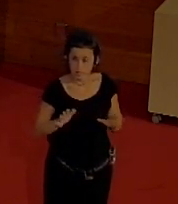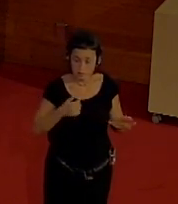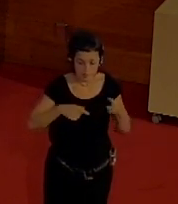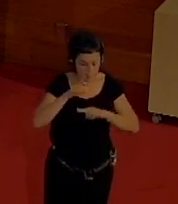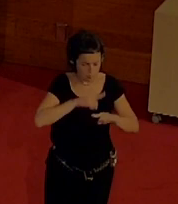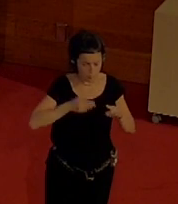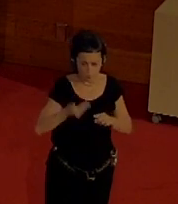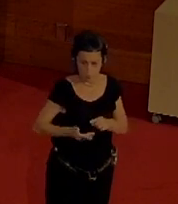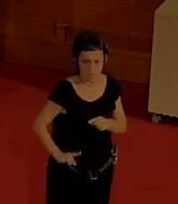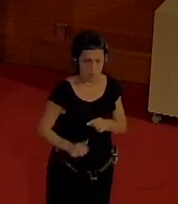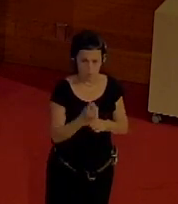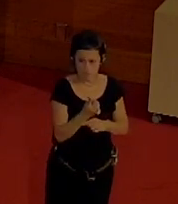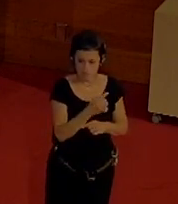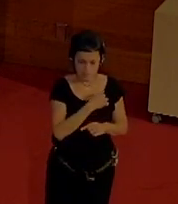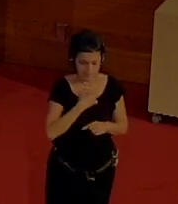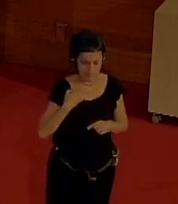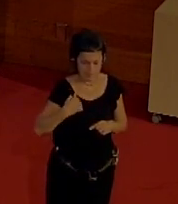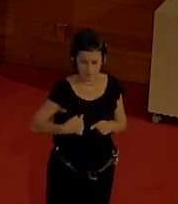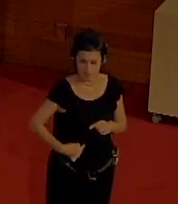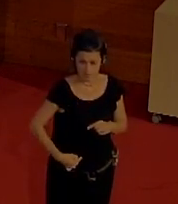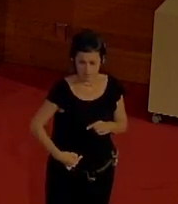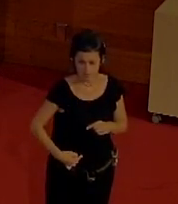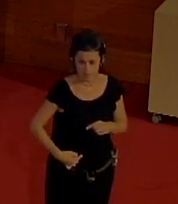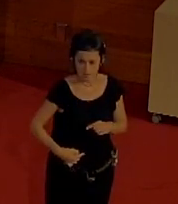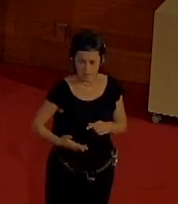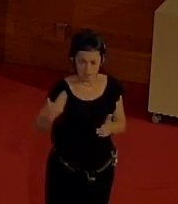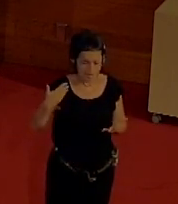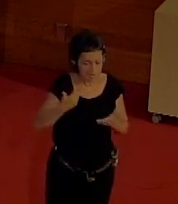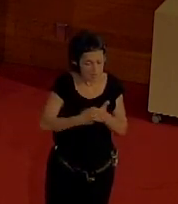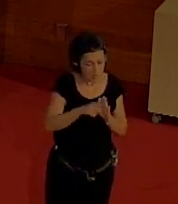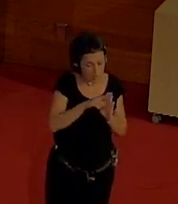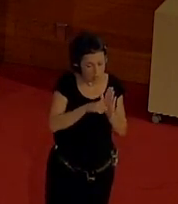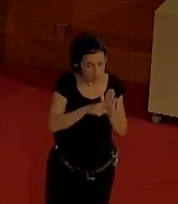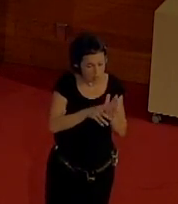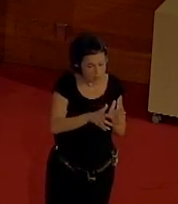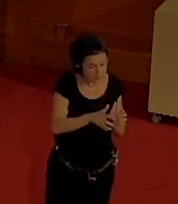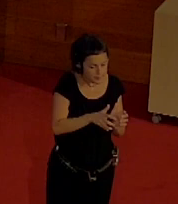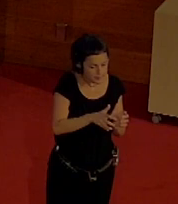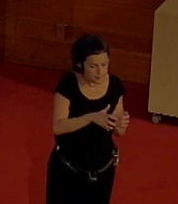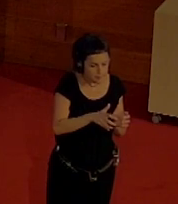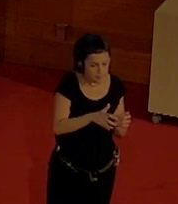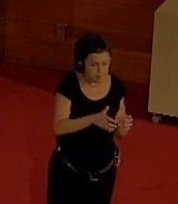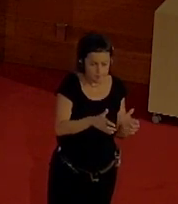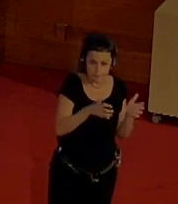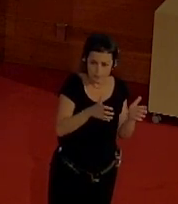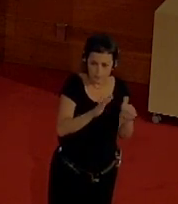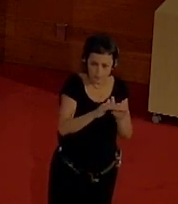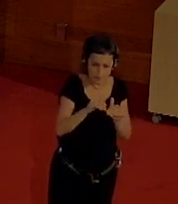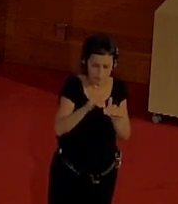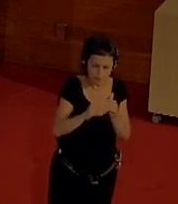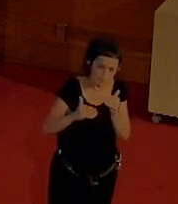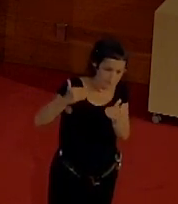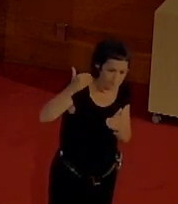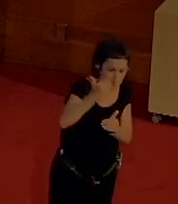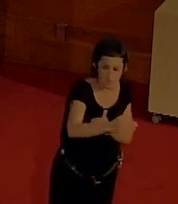a lo máximo que esté que estas condiciones le permitían pero que no le permiten ir más allá porque ya le van ya